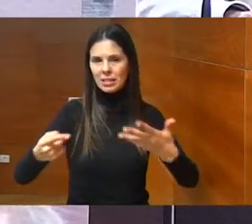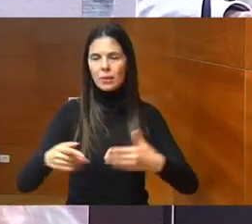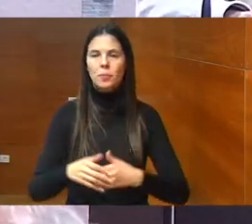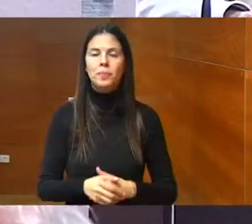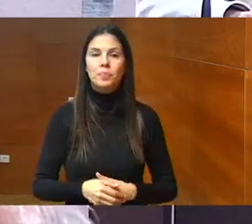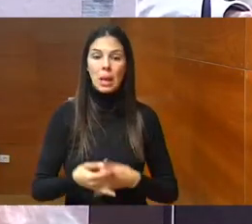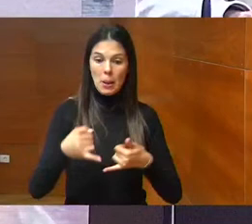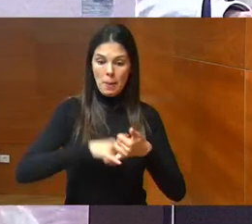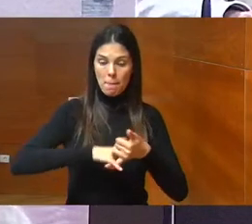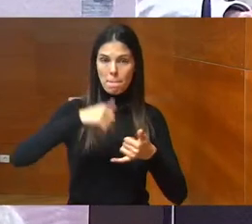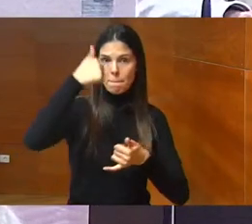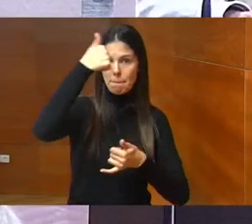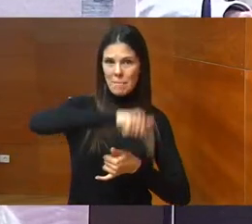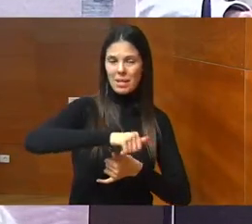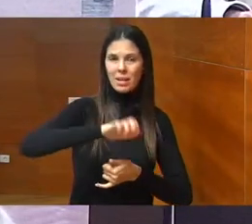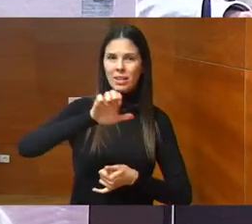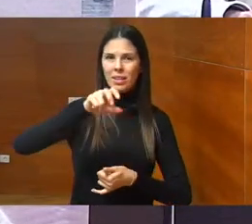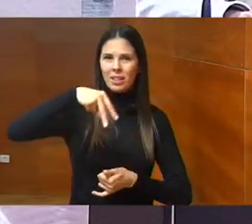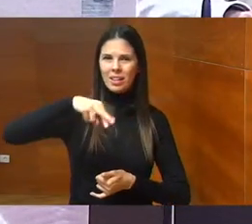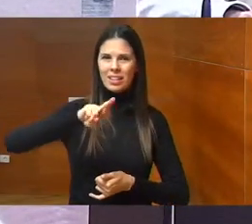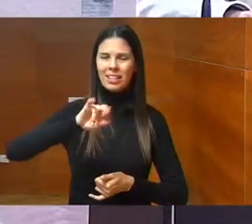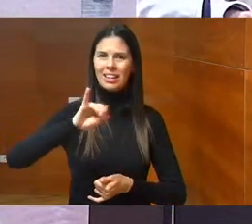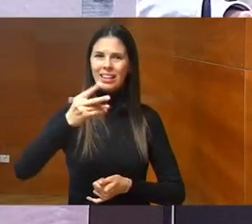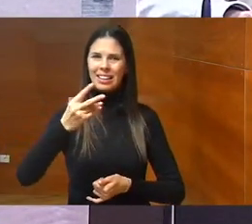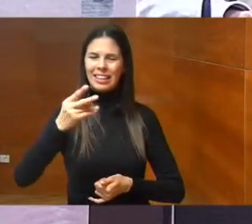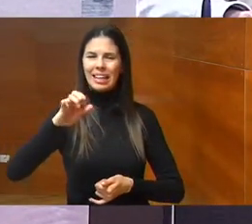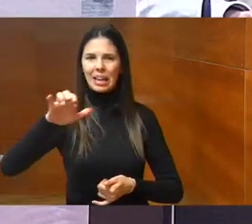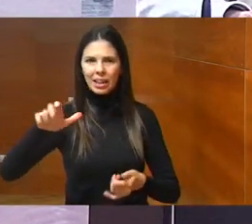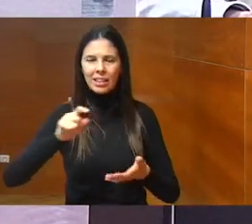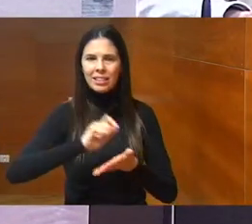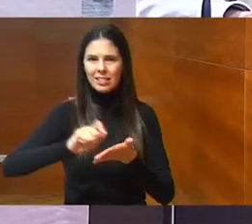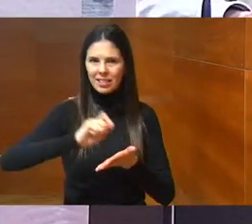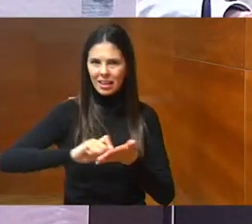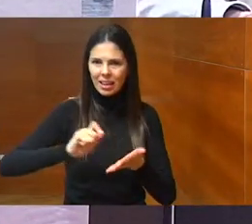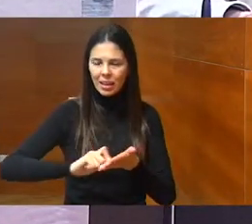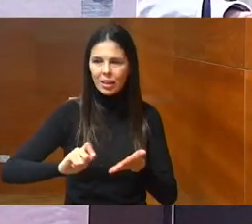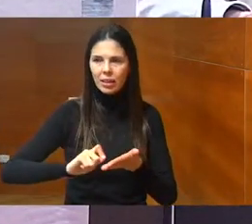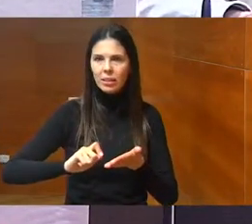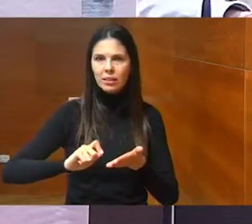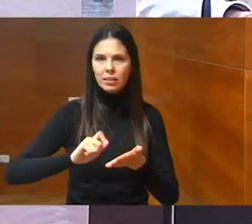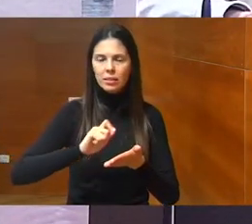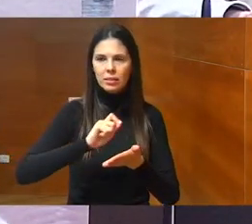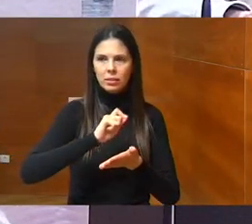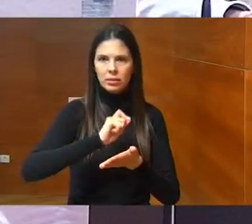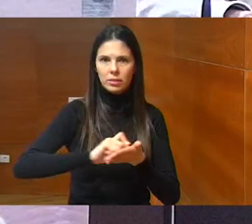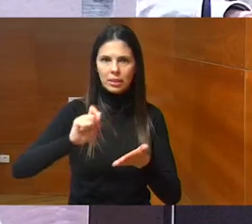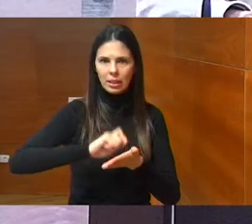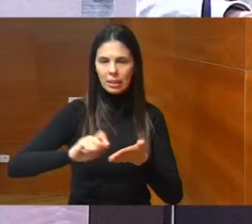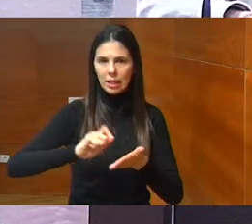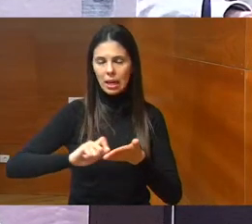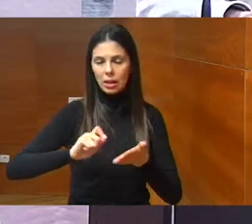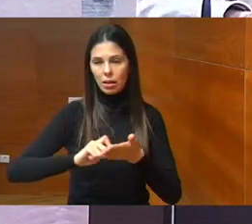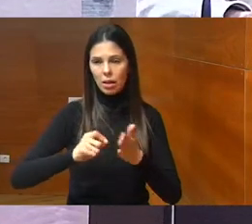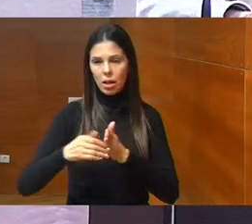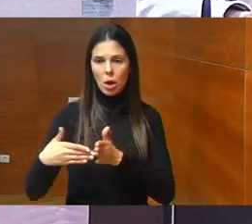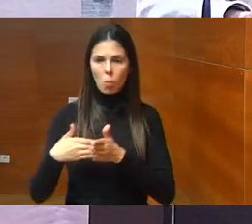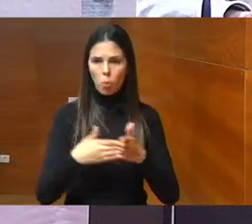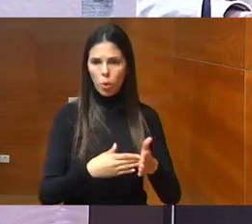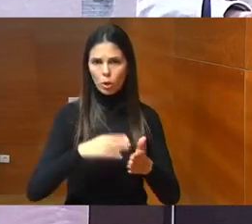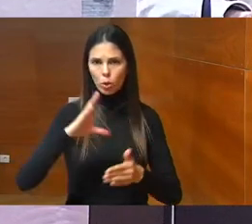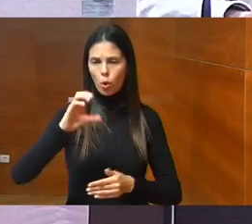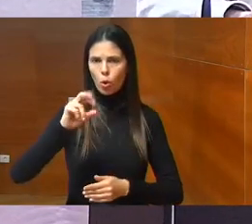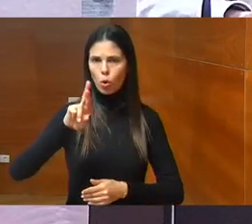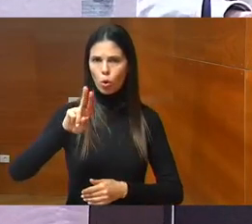del delafo y Enrique alcaradiz secretario intérprete de sanidad del puerto de corcubión en ese momento